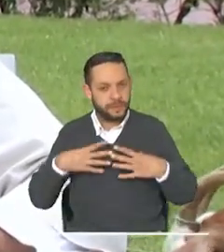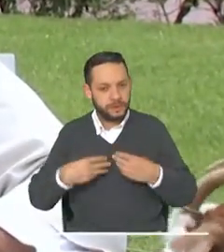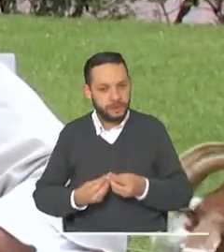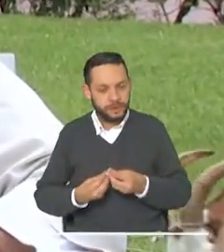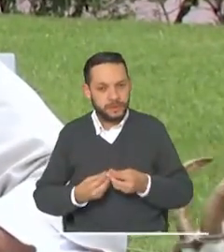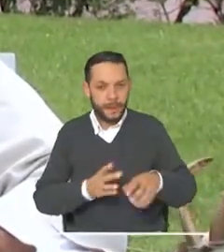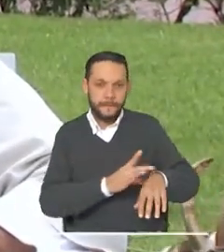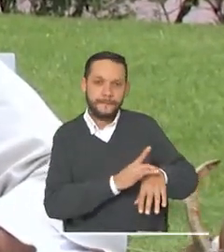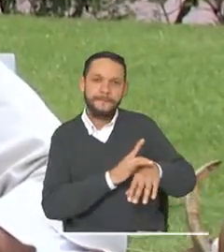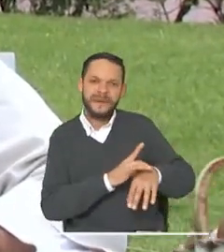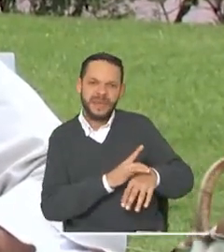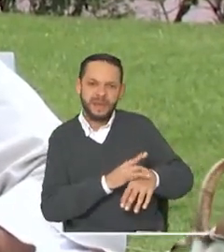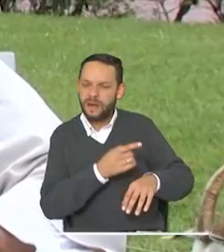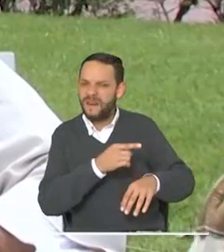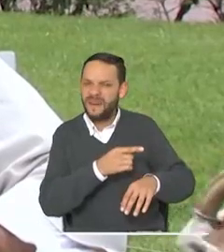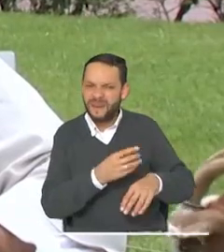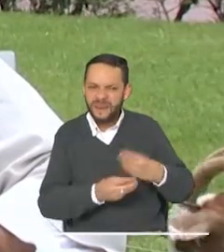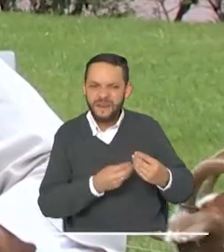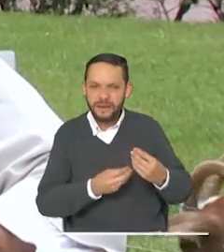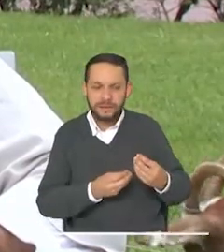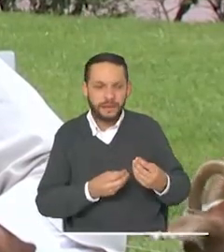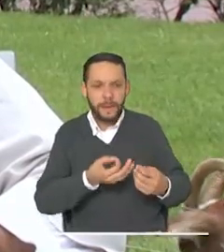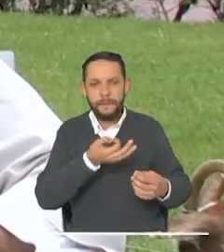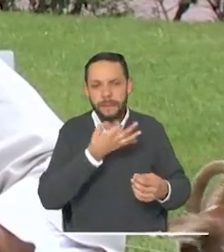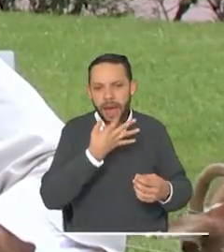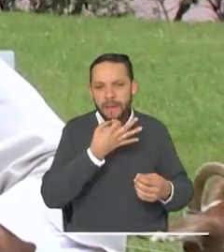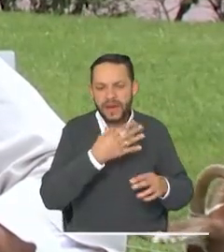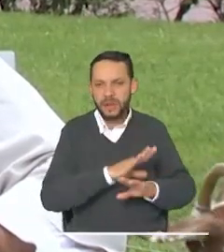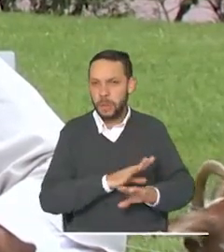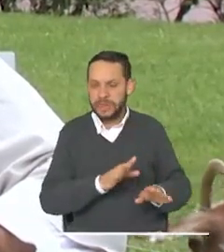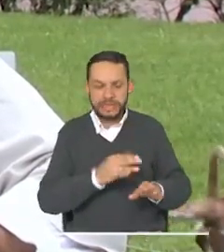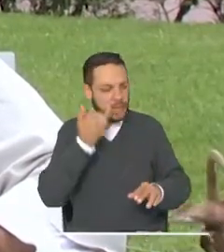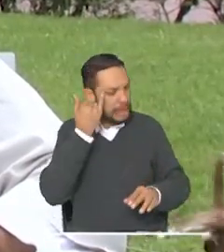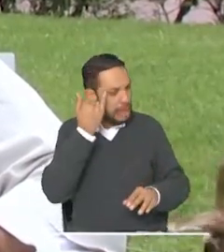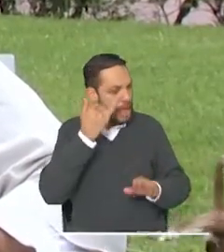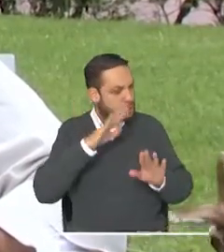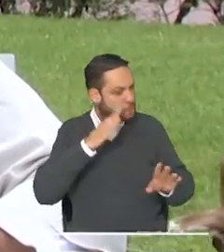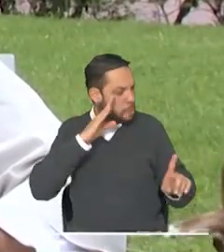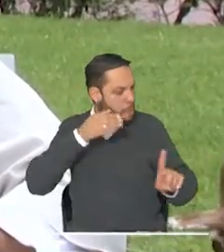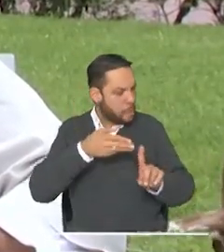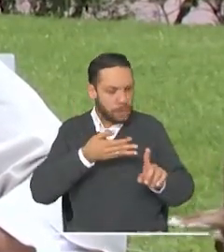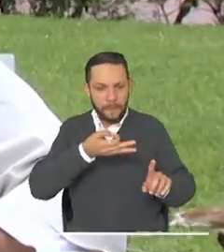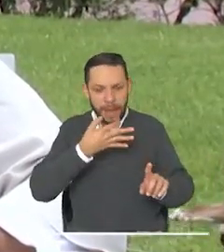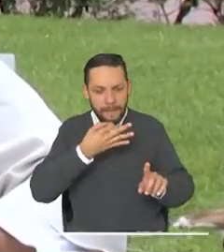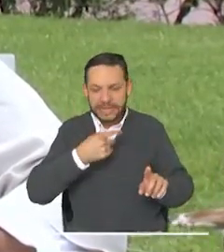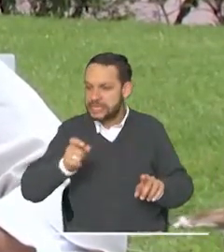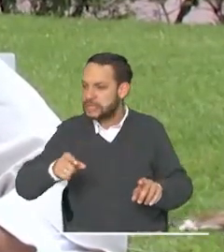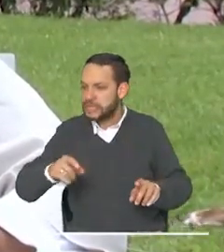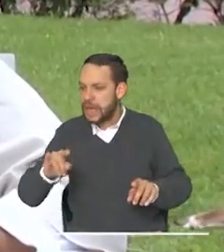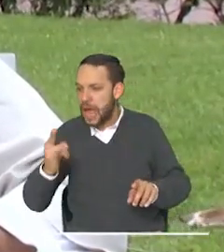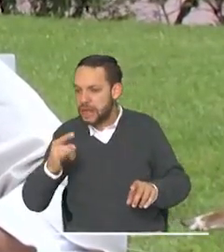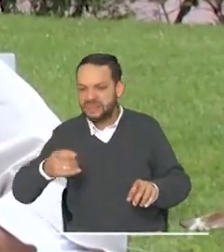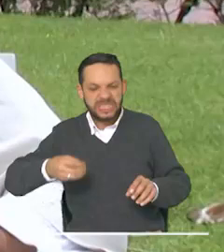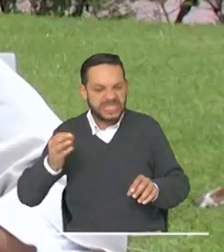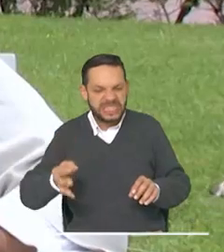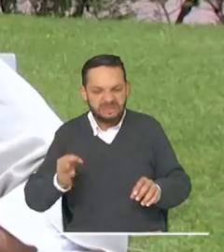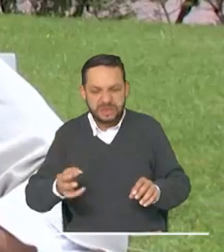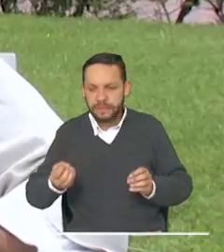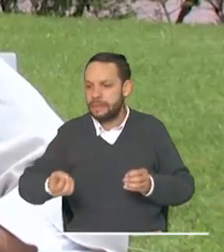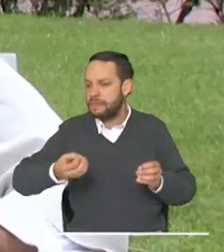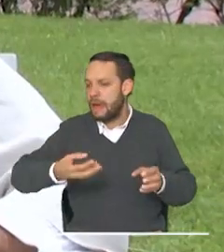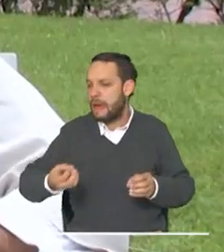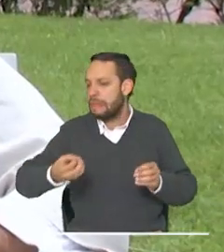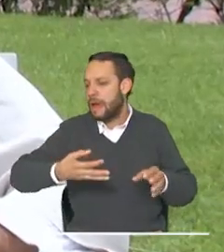los médicos tratando con antiinflamatorios el dolor con antipiréticos la fiebre